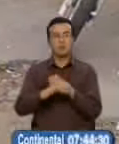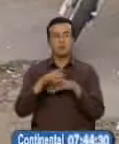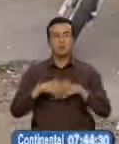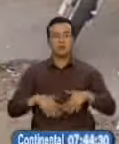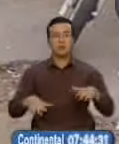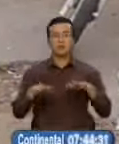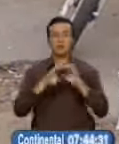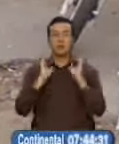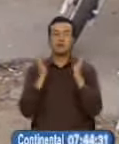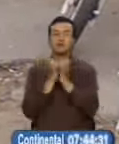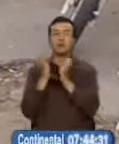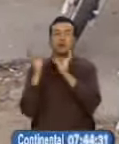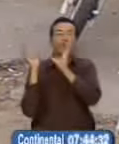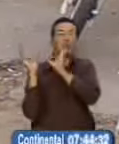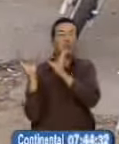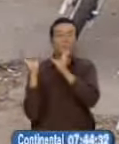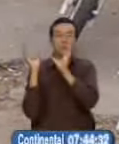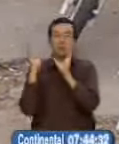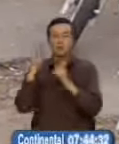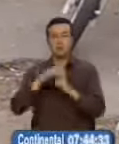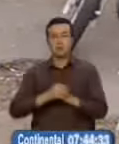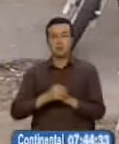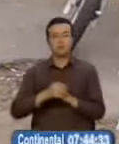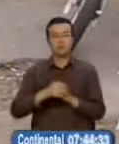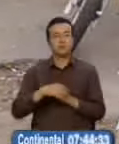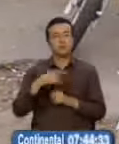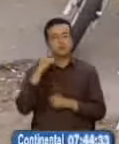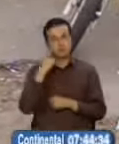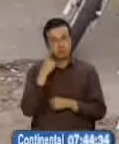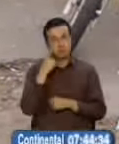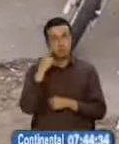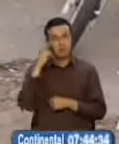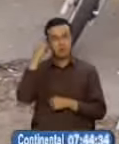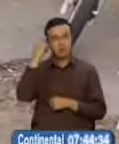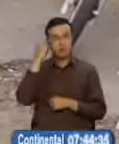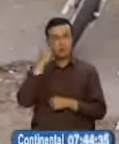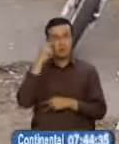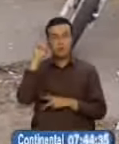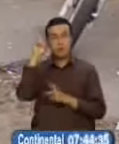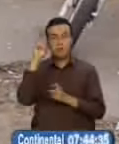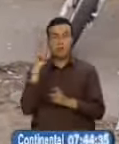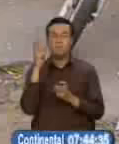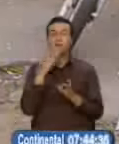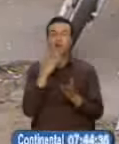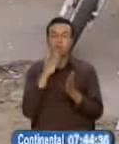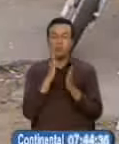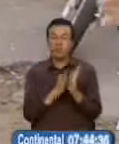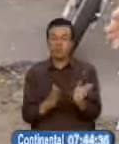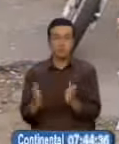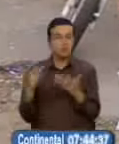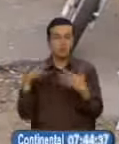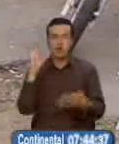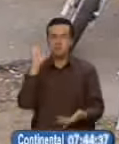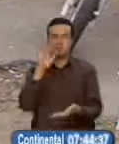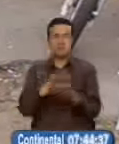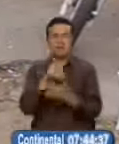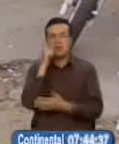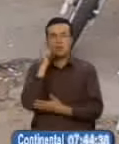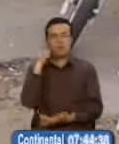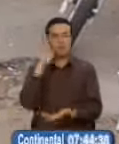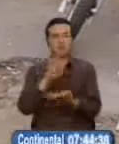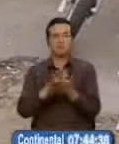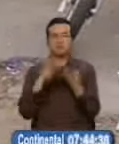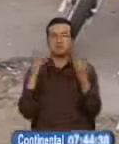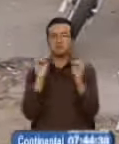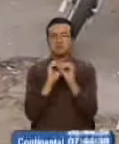desde el Estadio Olímpico Atahualpa, con varias novedades que contarles y que tienen que ver no solo con el aspecto de la distribución de las entradas que se terminaron ya desde ayer, no queda